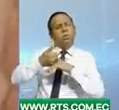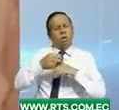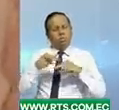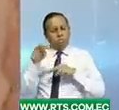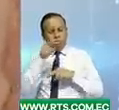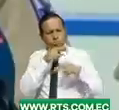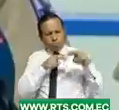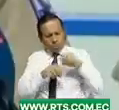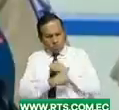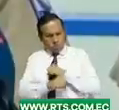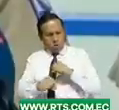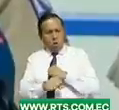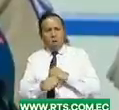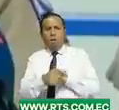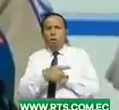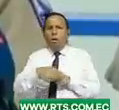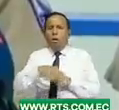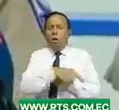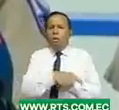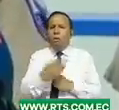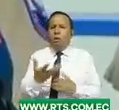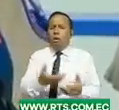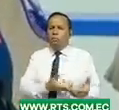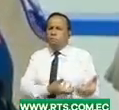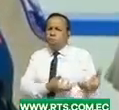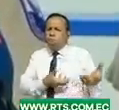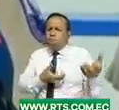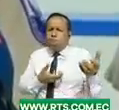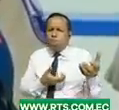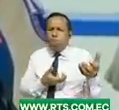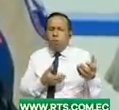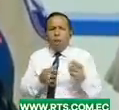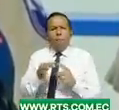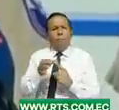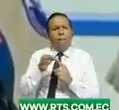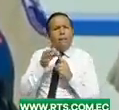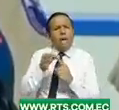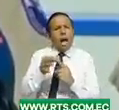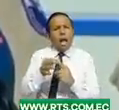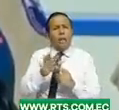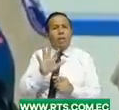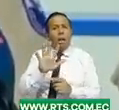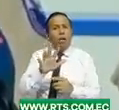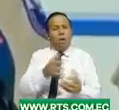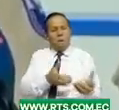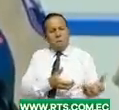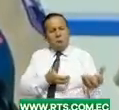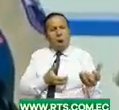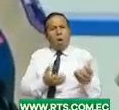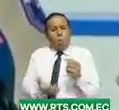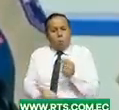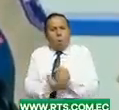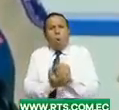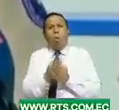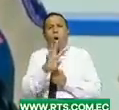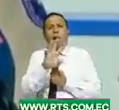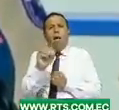Armamento sofisticado como son 5 fusiles, 40 alimentadoras de fusil, 4 granadas de